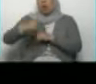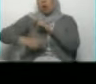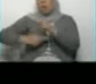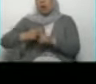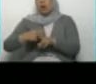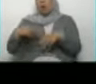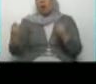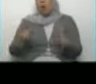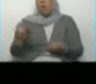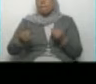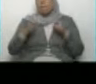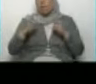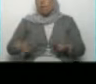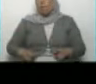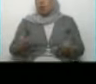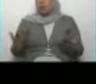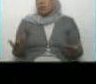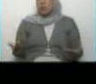alguien me lo diga aquí. ¿Cuándo?